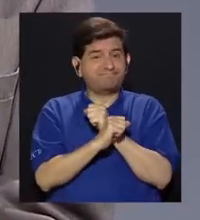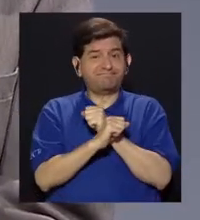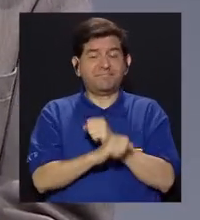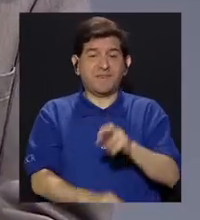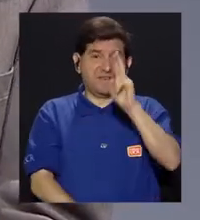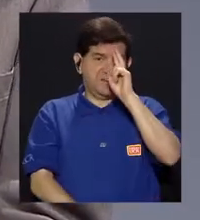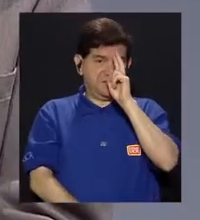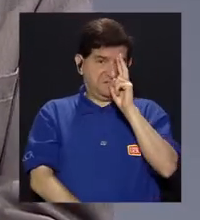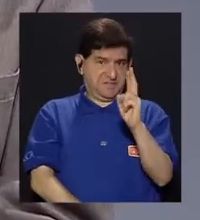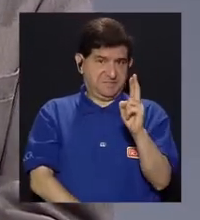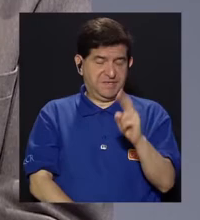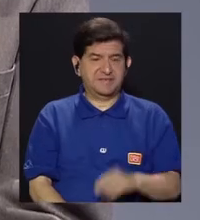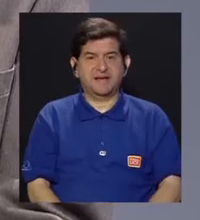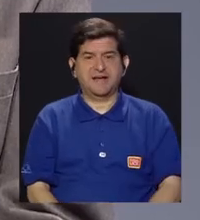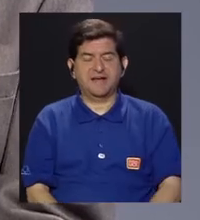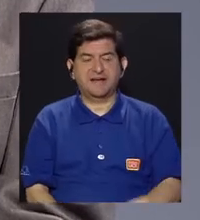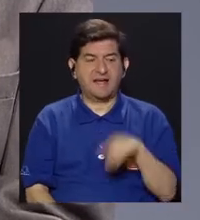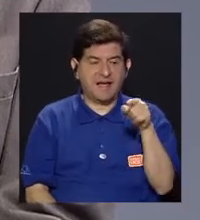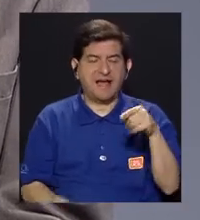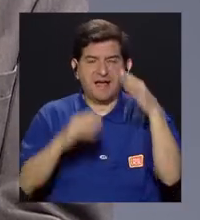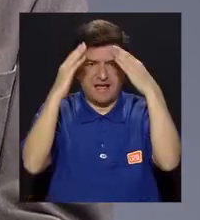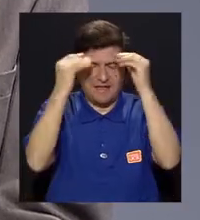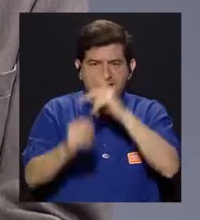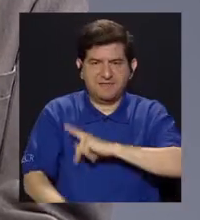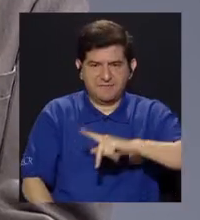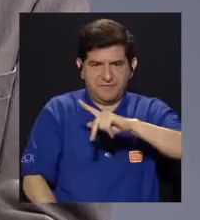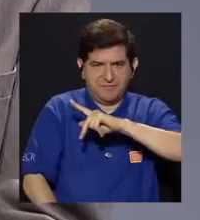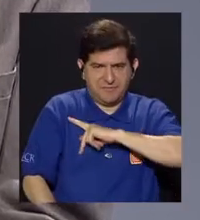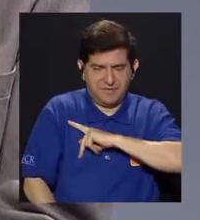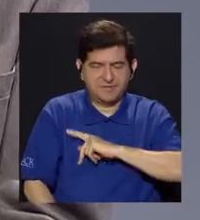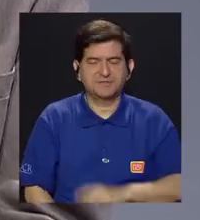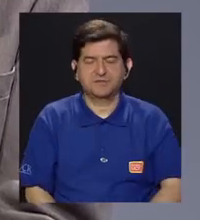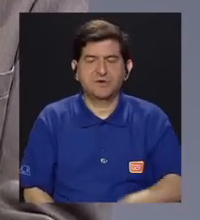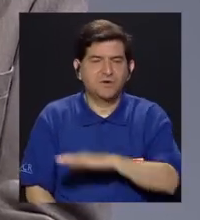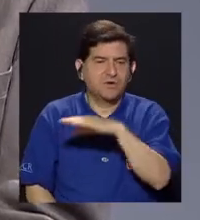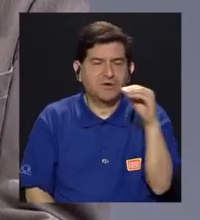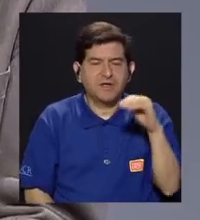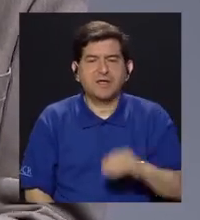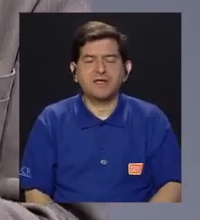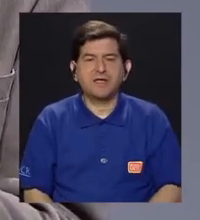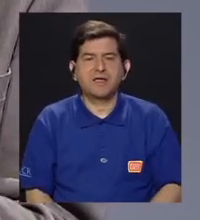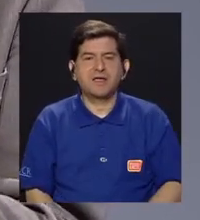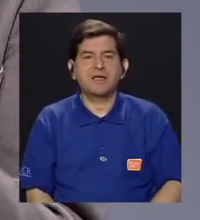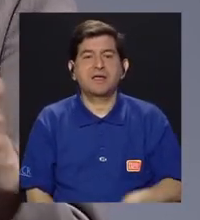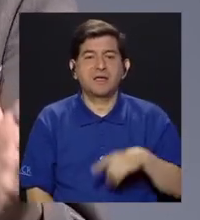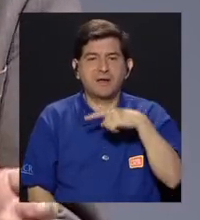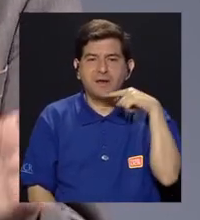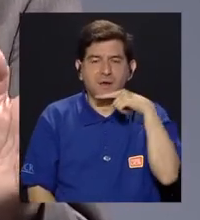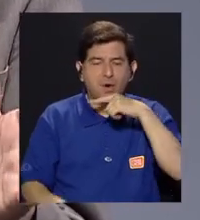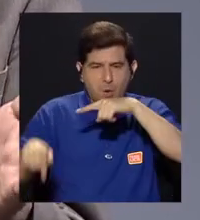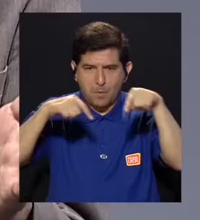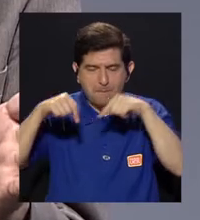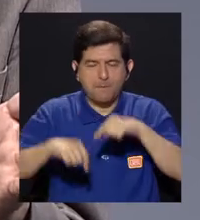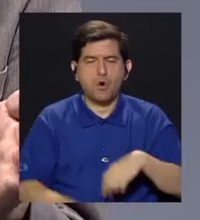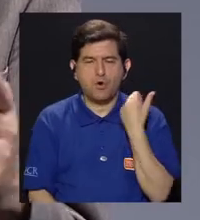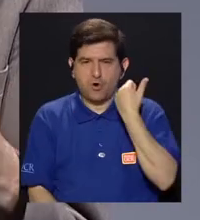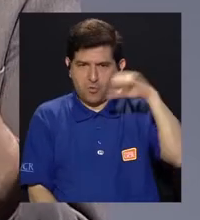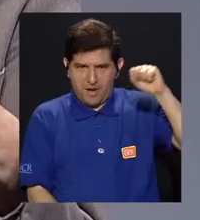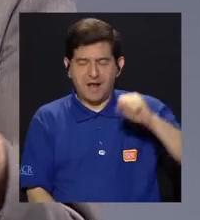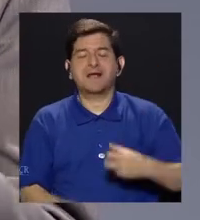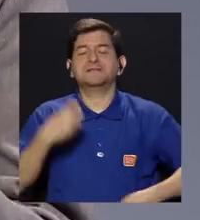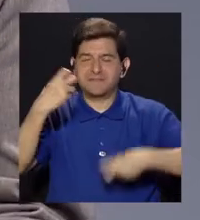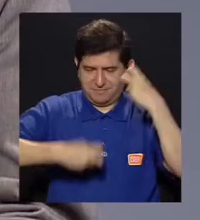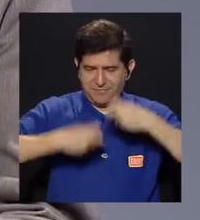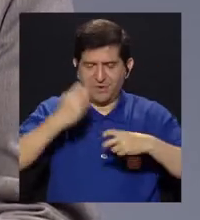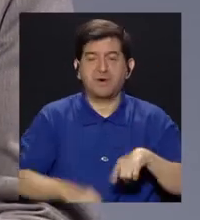seguro es que deba respetar lo que tiene que ver con los datos personales de la persona y que la pero no venganza también es un delito entonces usted